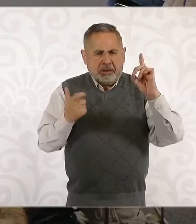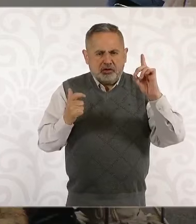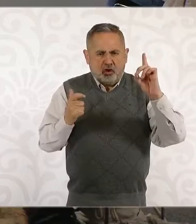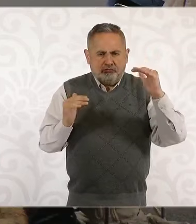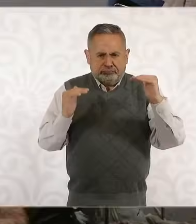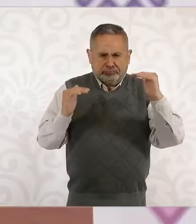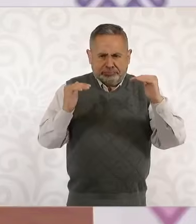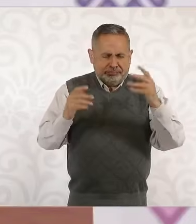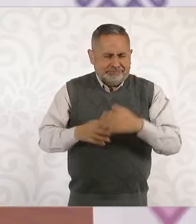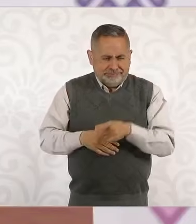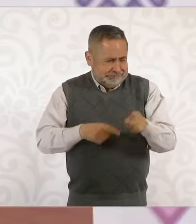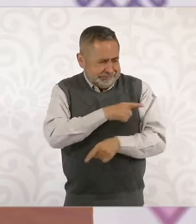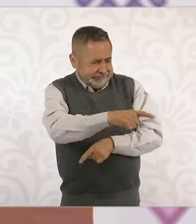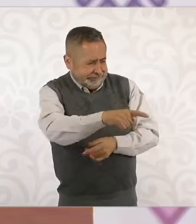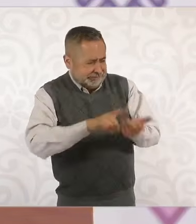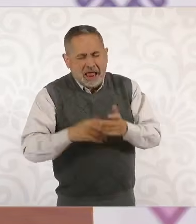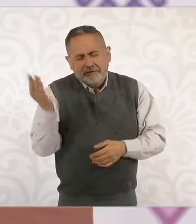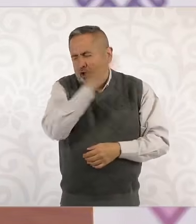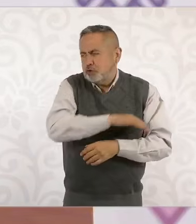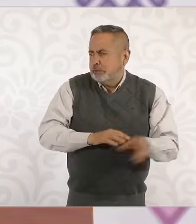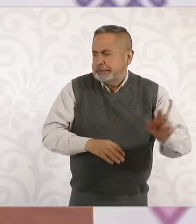falso lo que están planteando ahí.